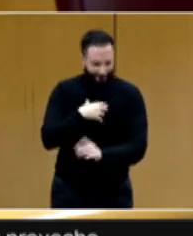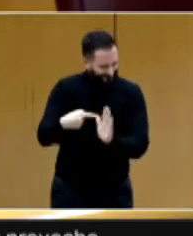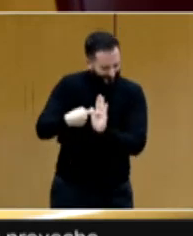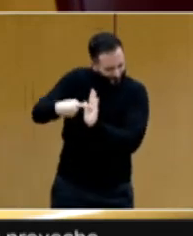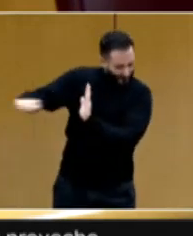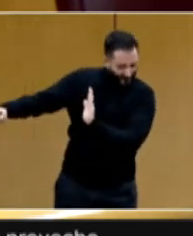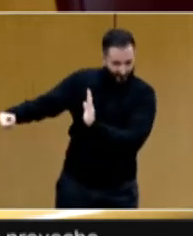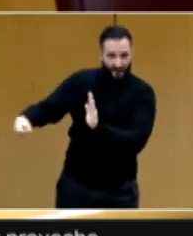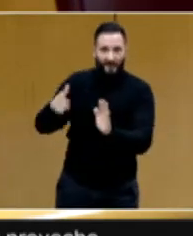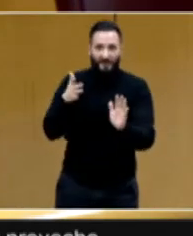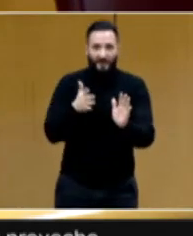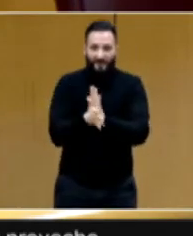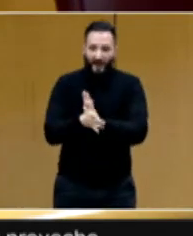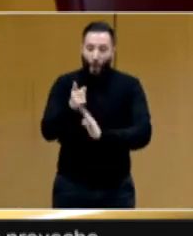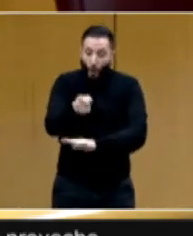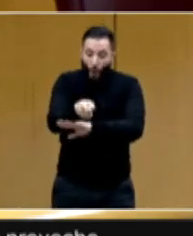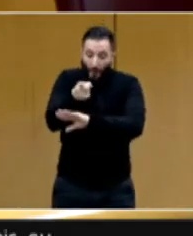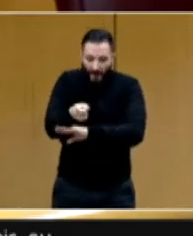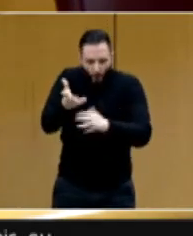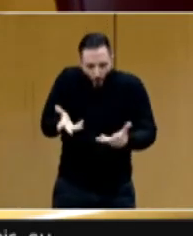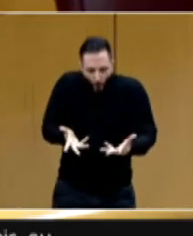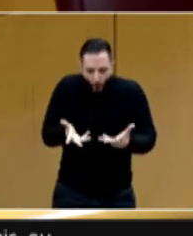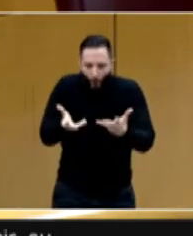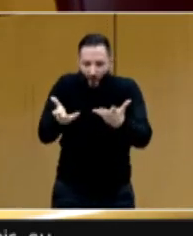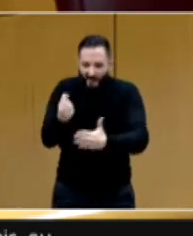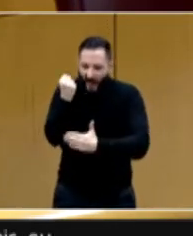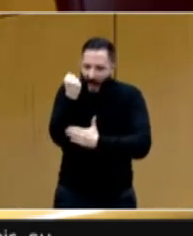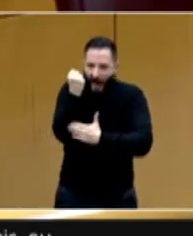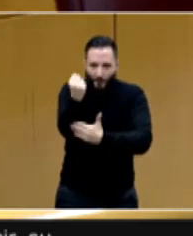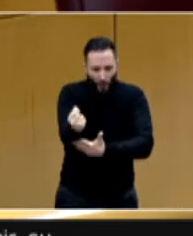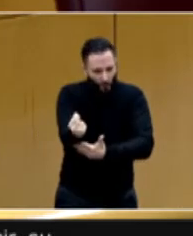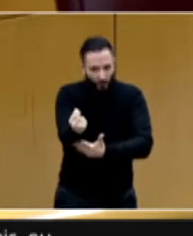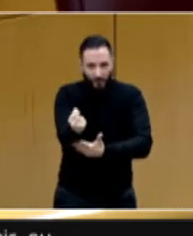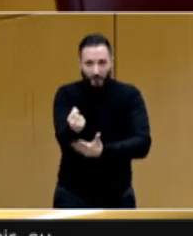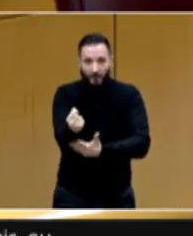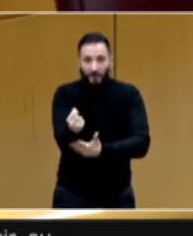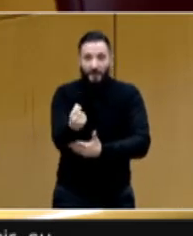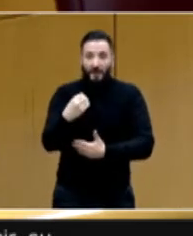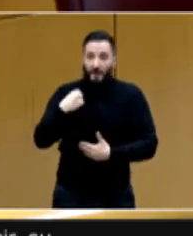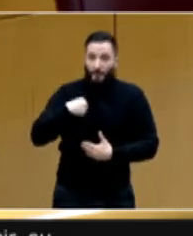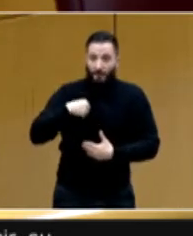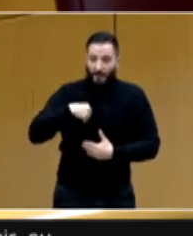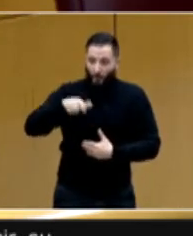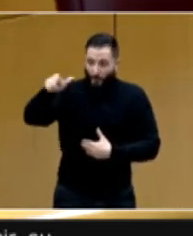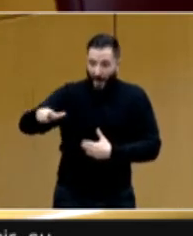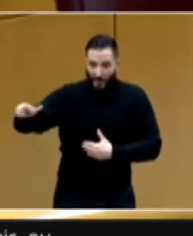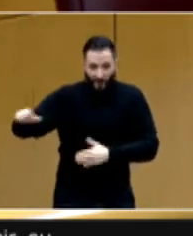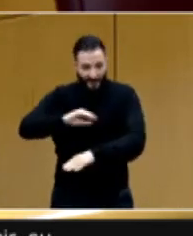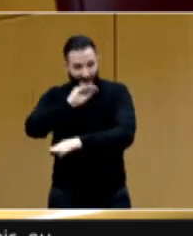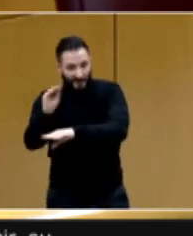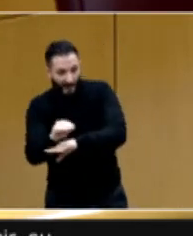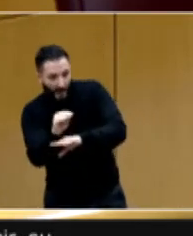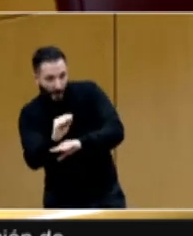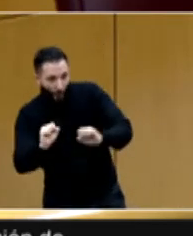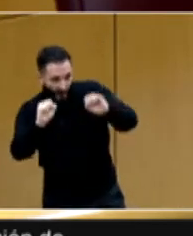se impone la obligación de proveer apoyos el otro binomio salvaguardas no nos